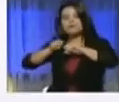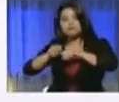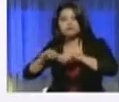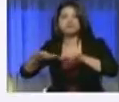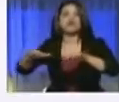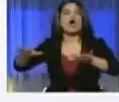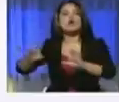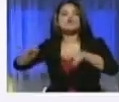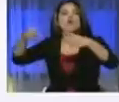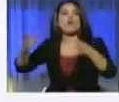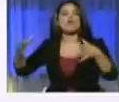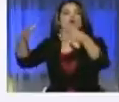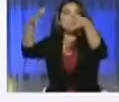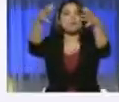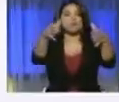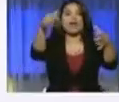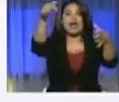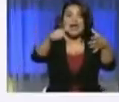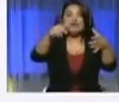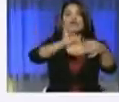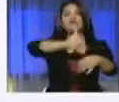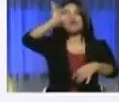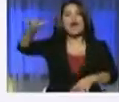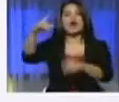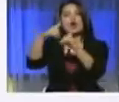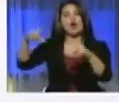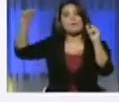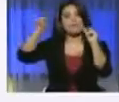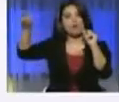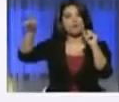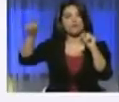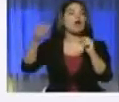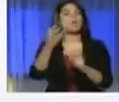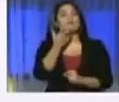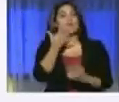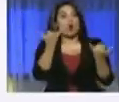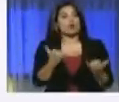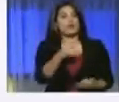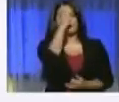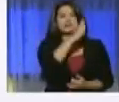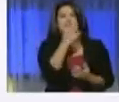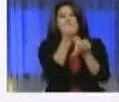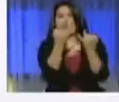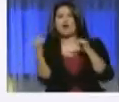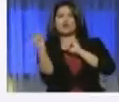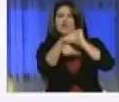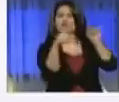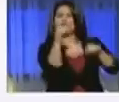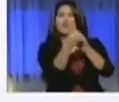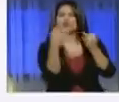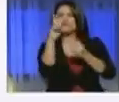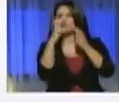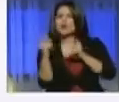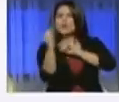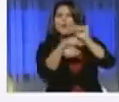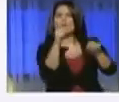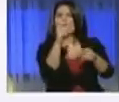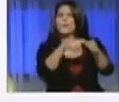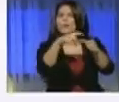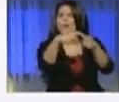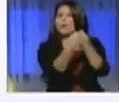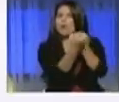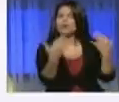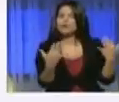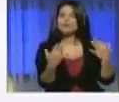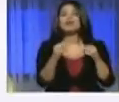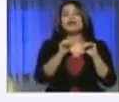rumbo a Tokio. Si llegaron 86 atletas a Río de Janeiro, nosotros tenemos